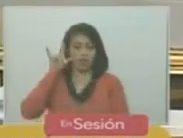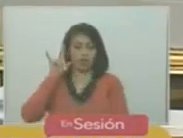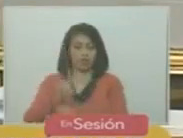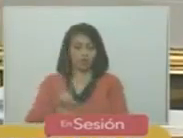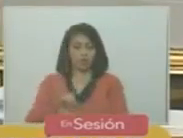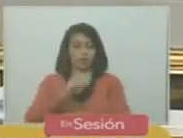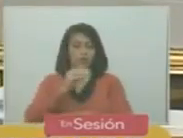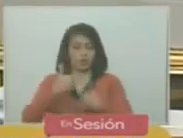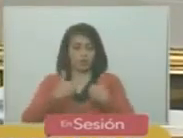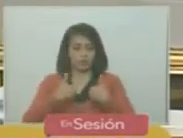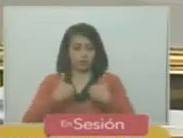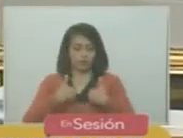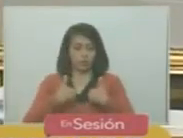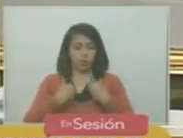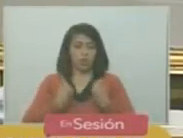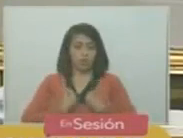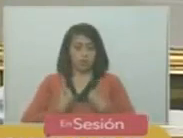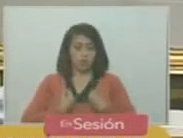nuestro libertador vivió.